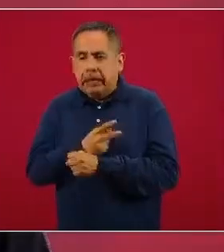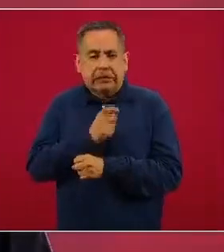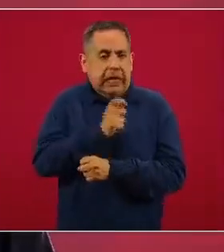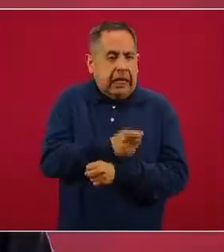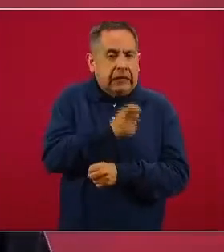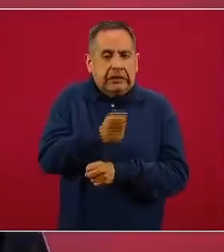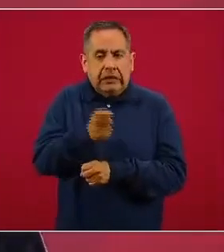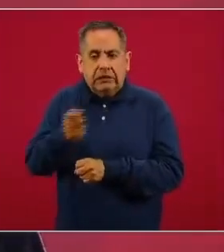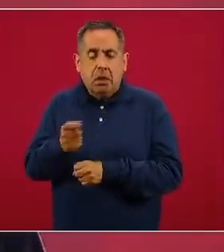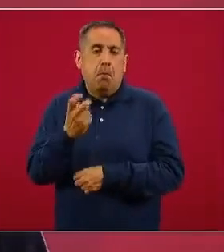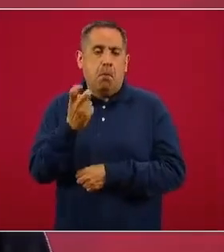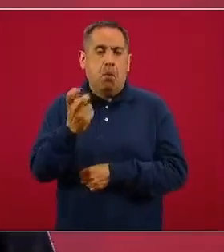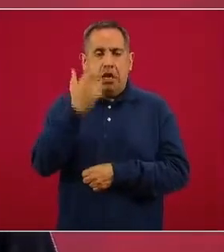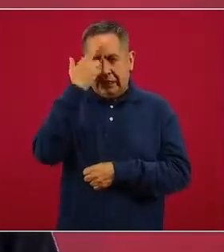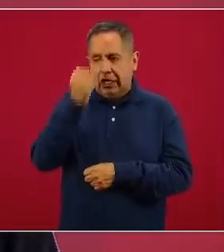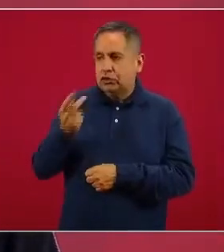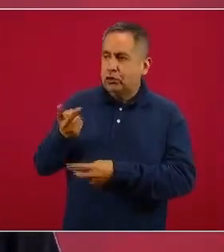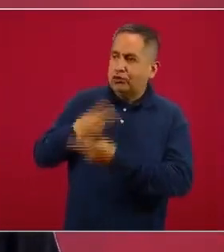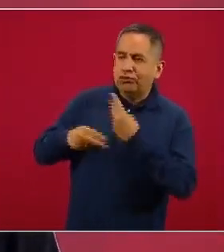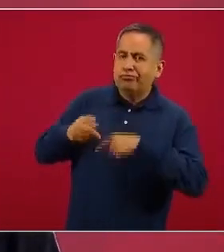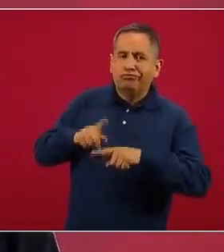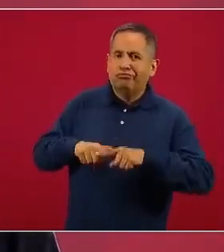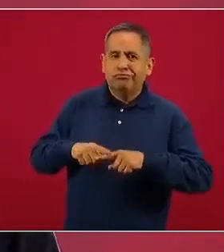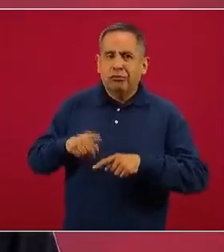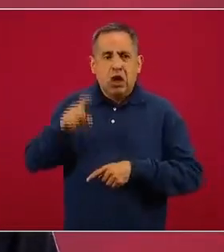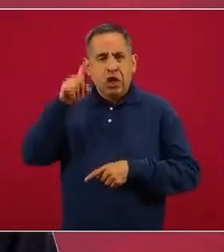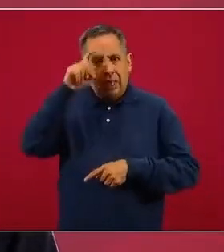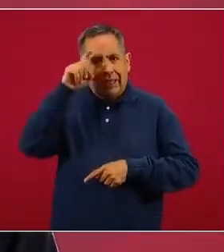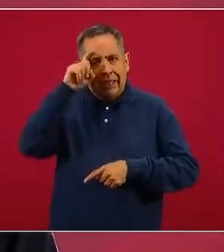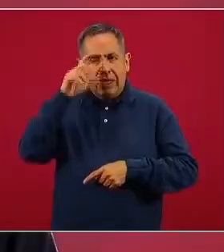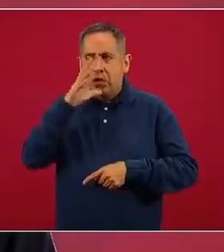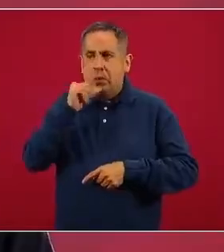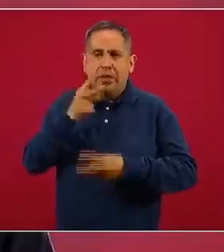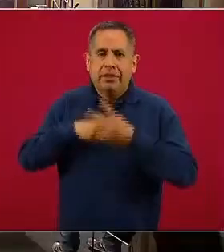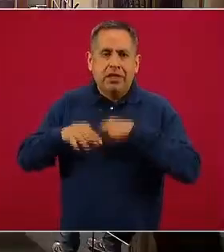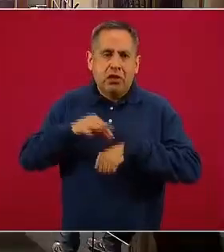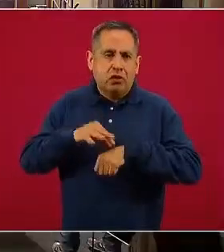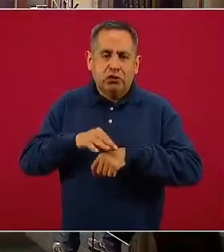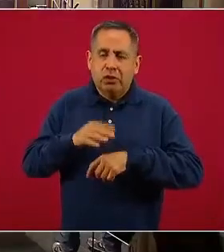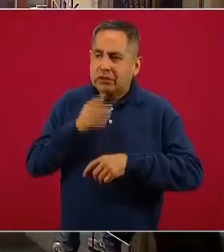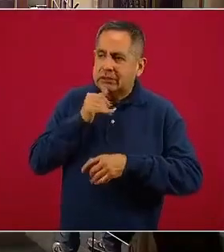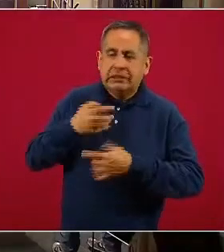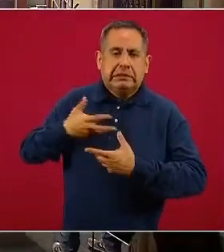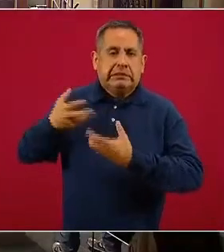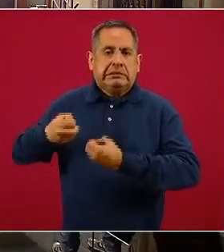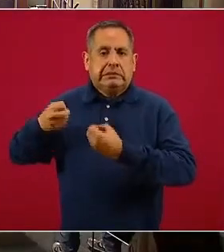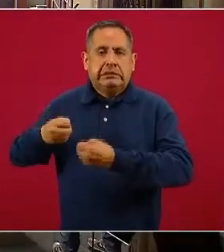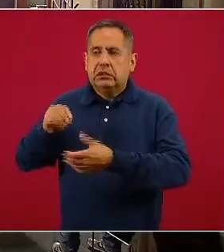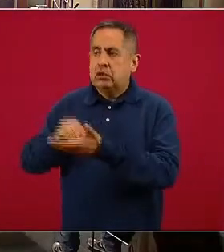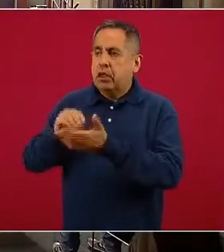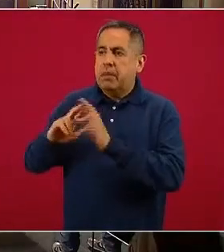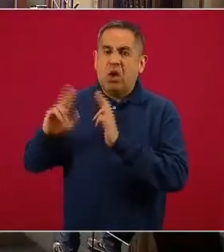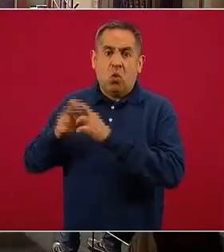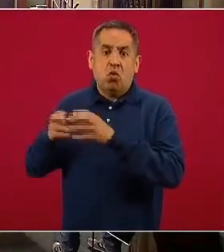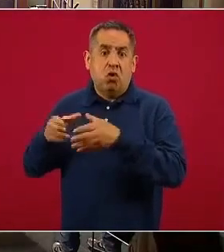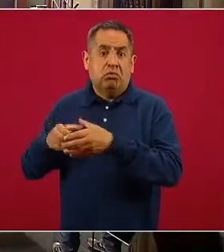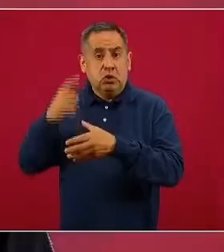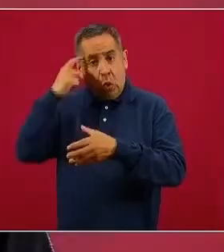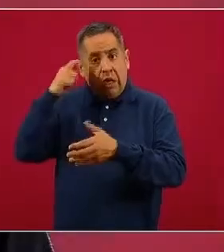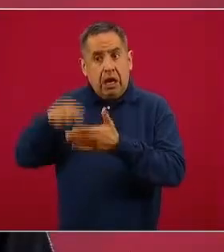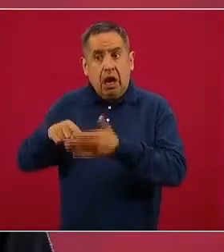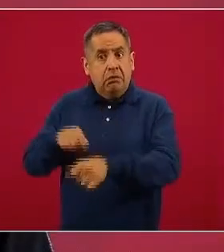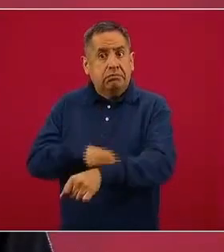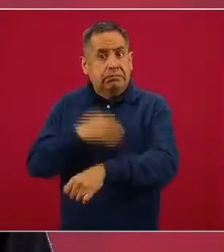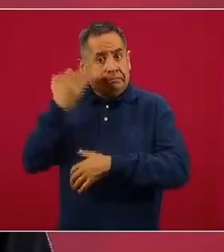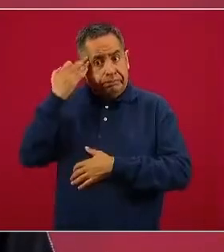Es la razón por la cual el doctor Hugo López-Gatell todavía no nos ha podido acompañar. La reunión continúa, de seguro se extenderá un poco